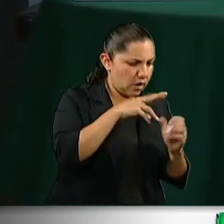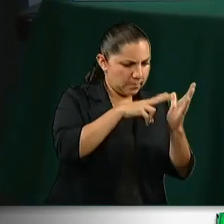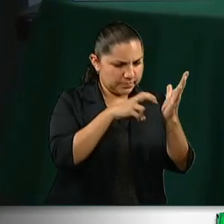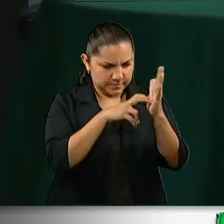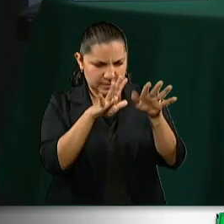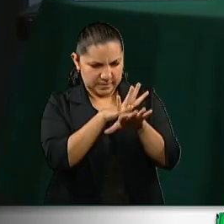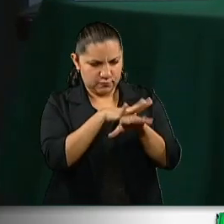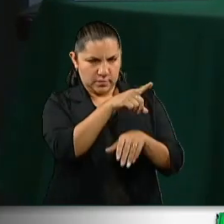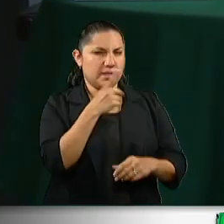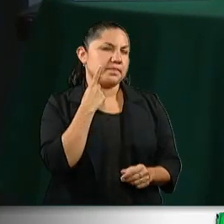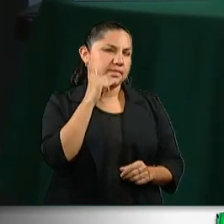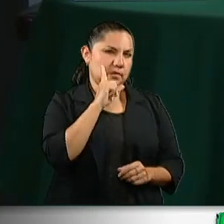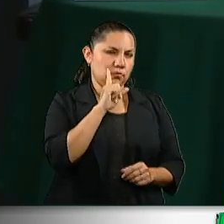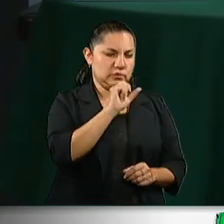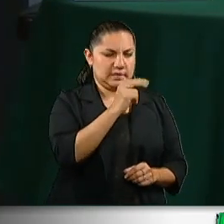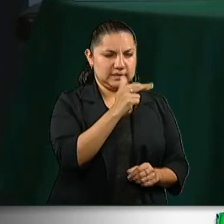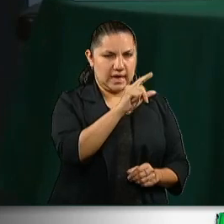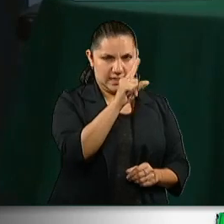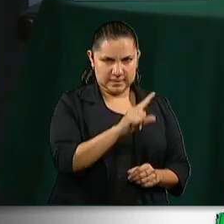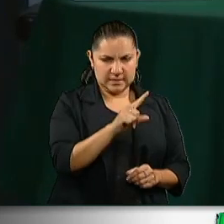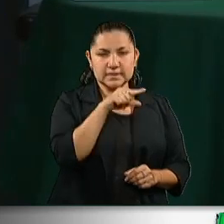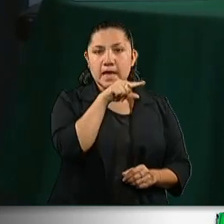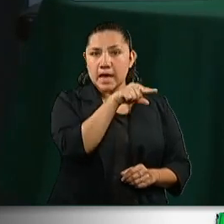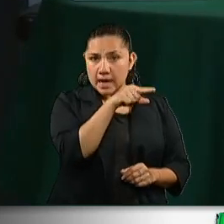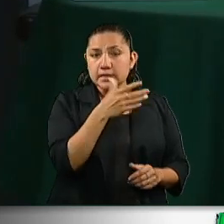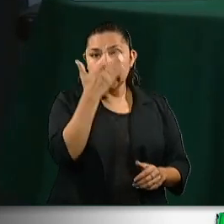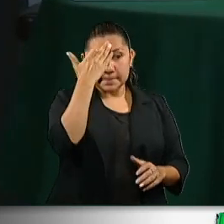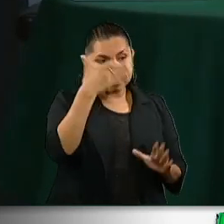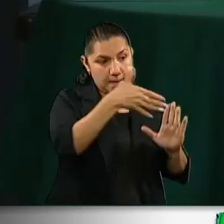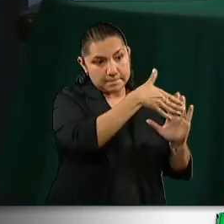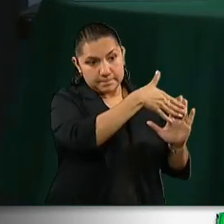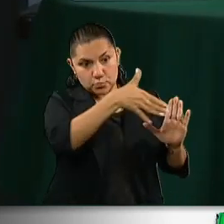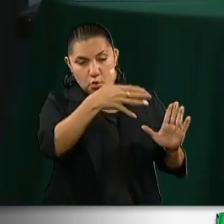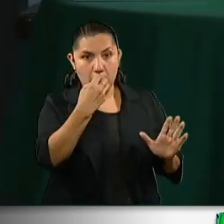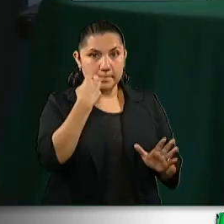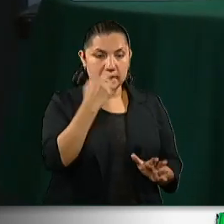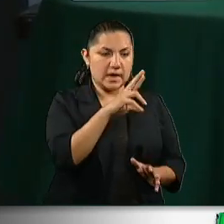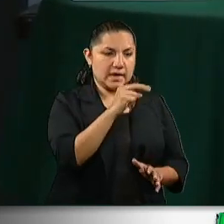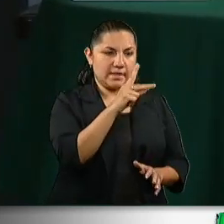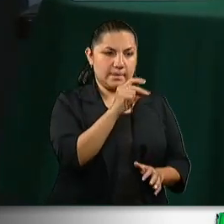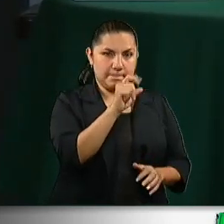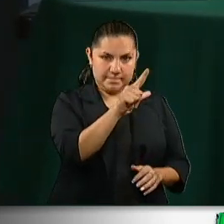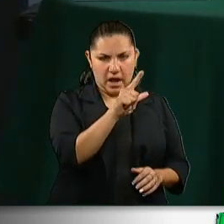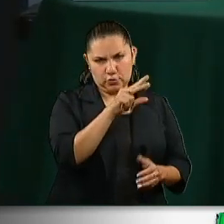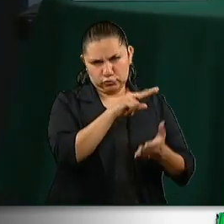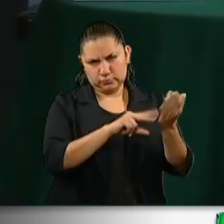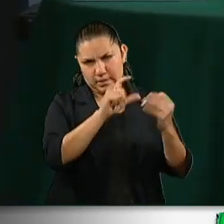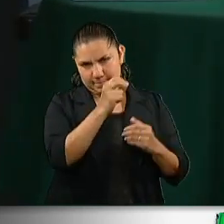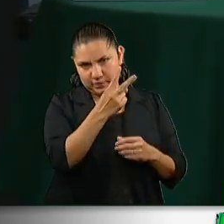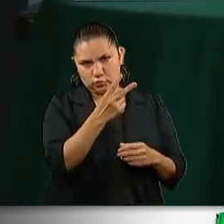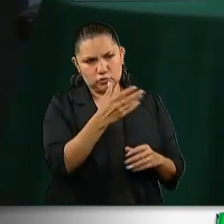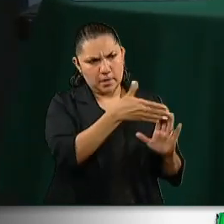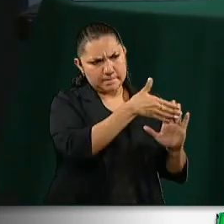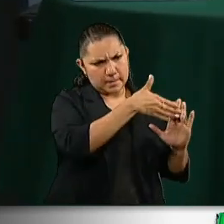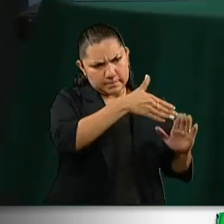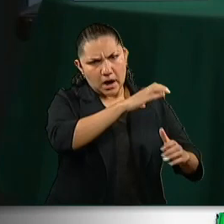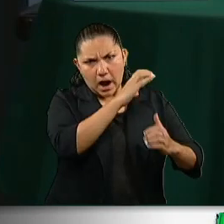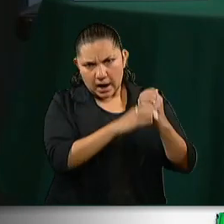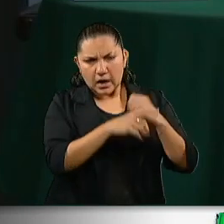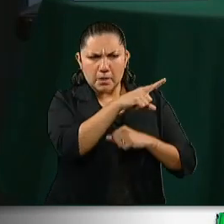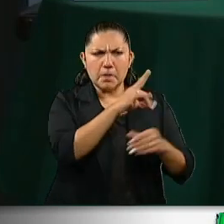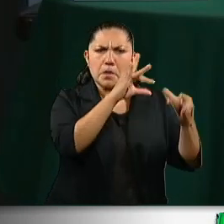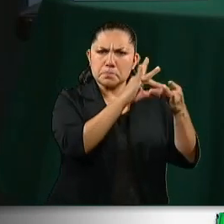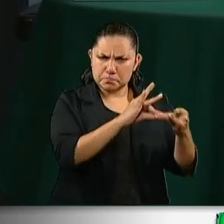Sánchez, inauguró los trabajos del coloquio de clausura del Congreso Redipal 2022. En su intervención habló de los cambios al